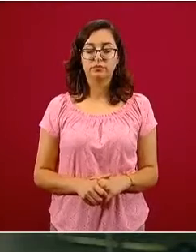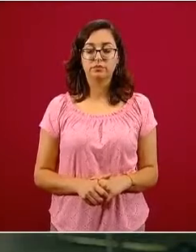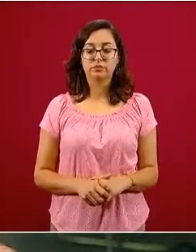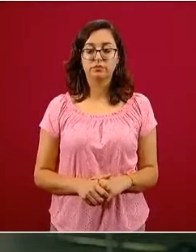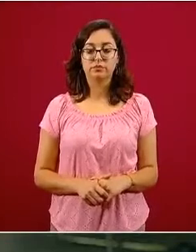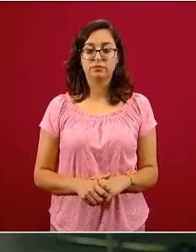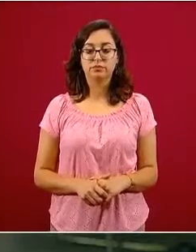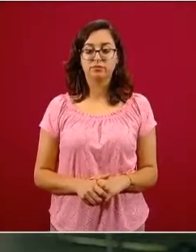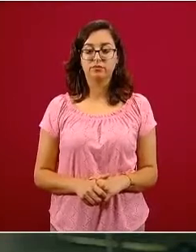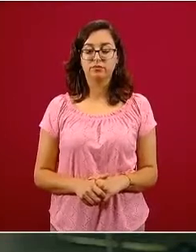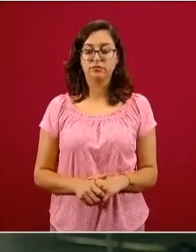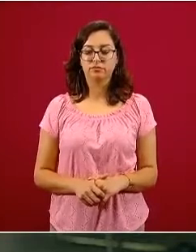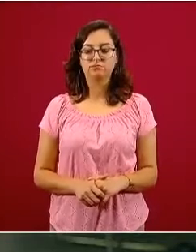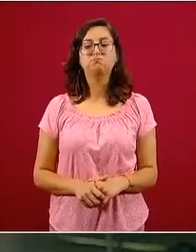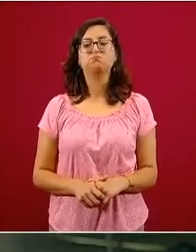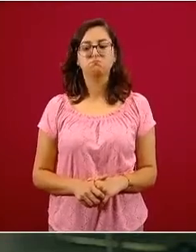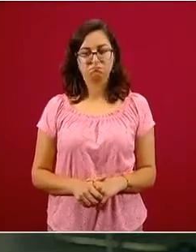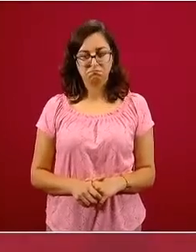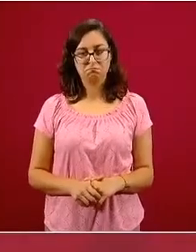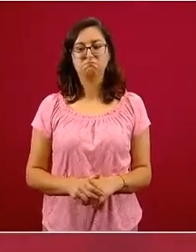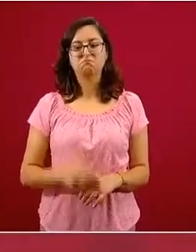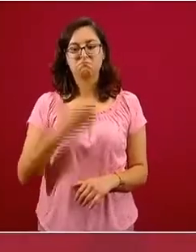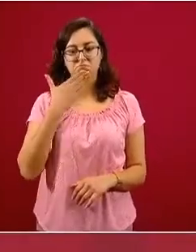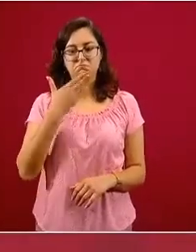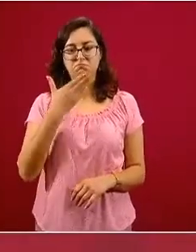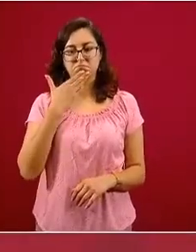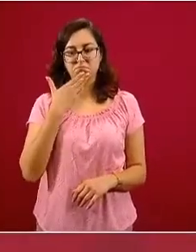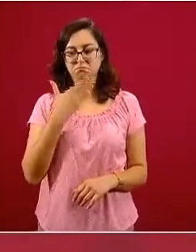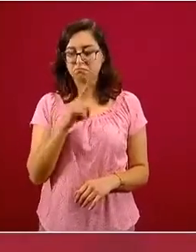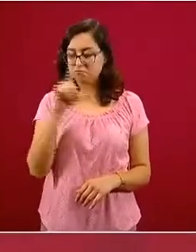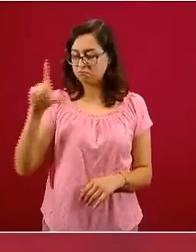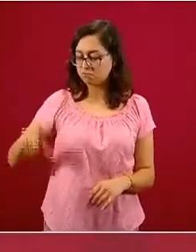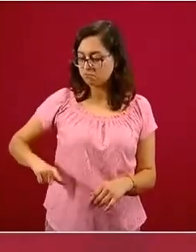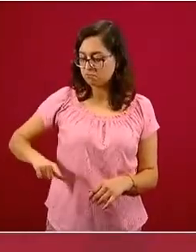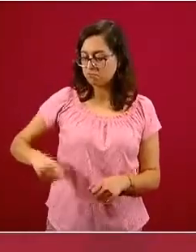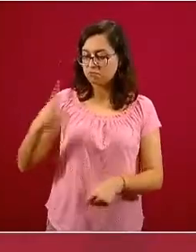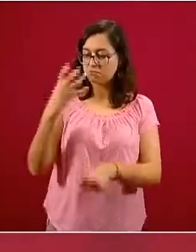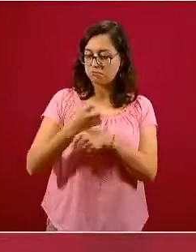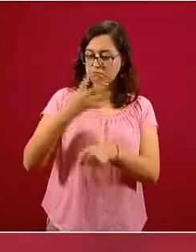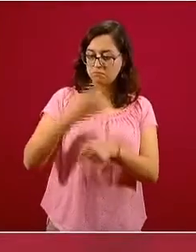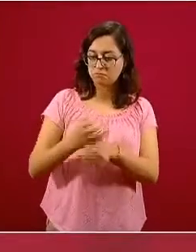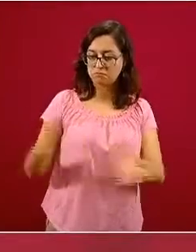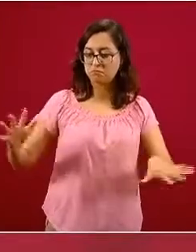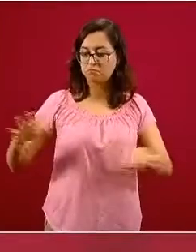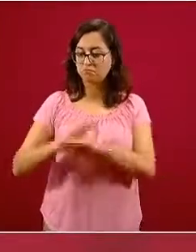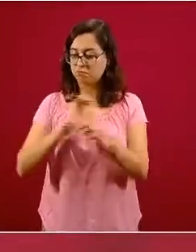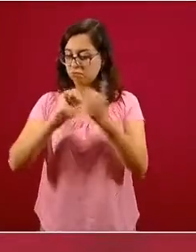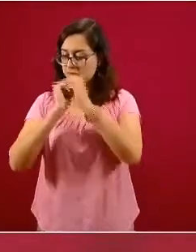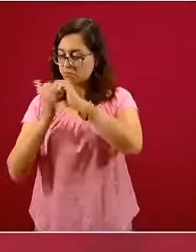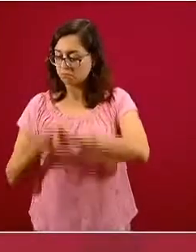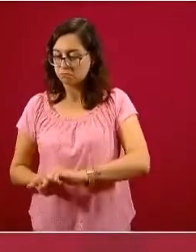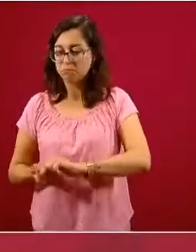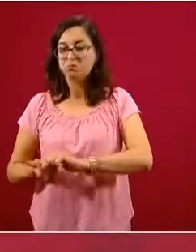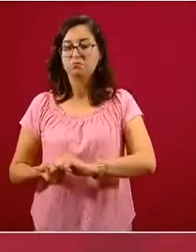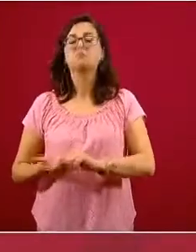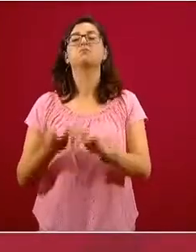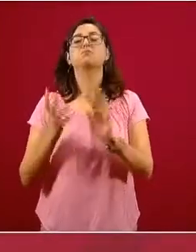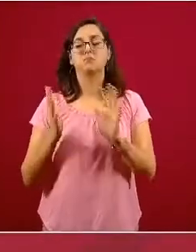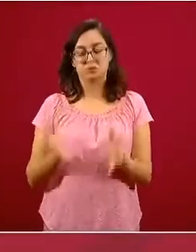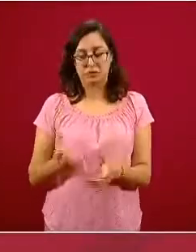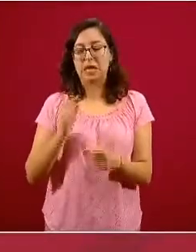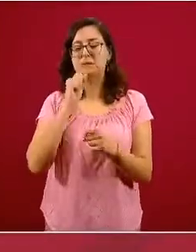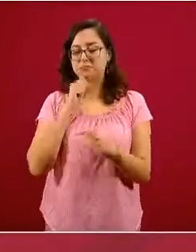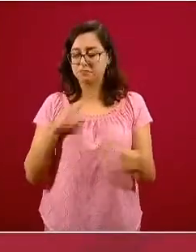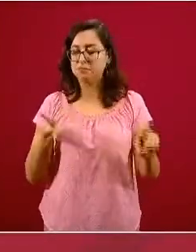esto vaya depurándose. Es correcto. La cuarta transformación en el sector salud también involucrará, ya empieza a involucrar